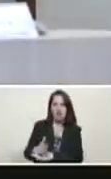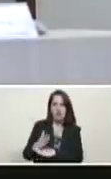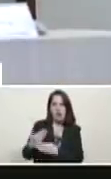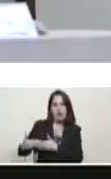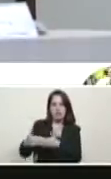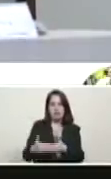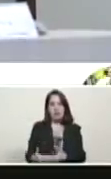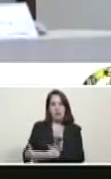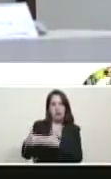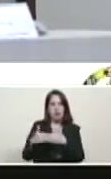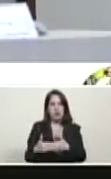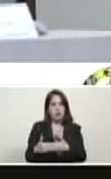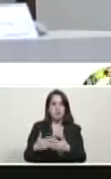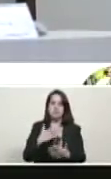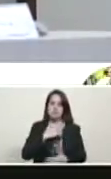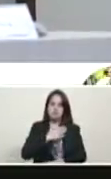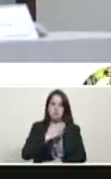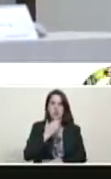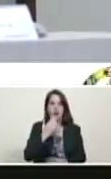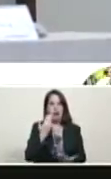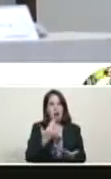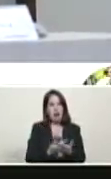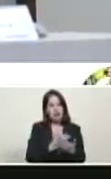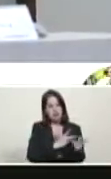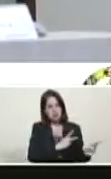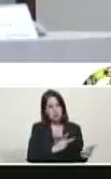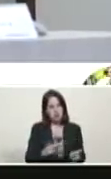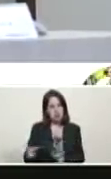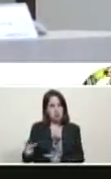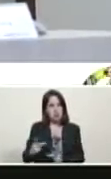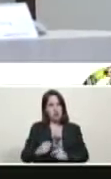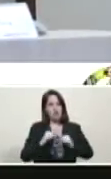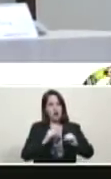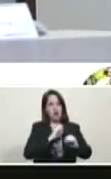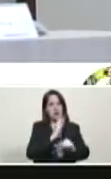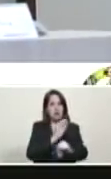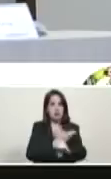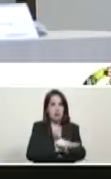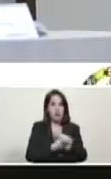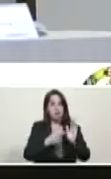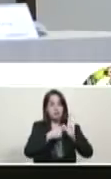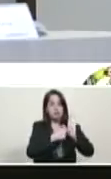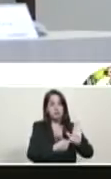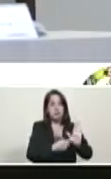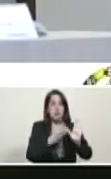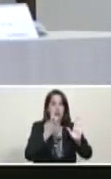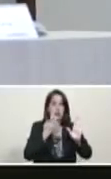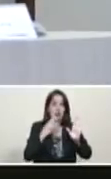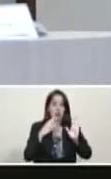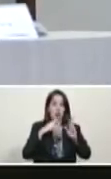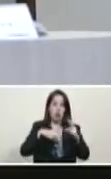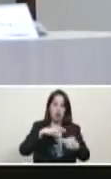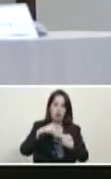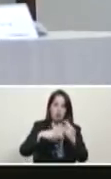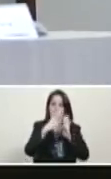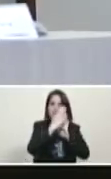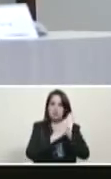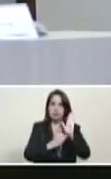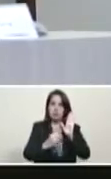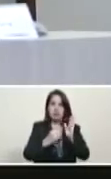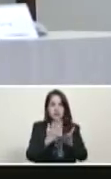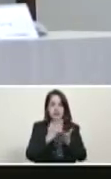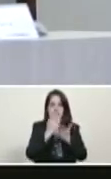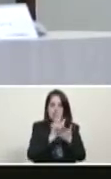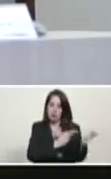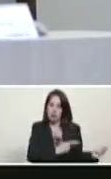estoy agradecida por su hospitalidad y su fortaleza su ejemplo revolucionario y por siempre darnos